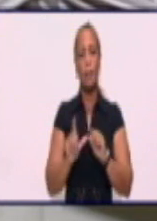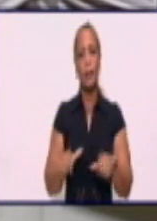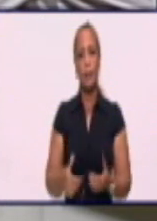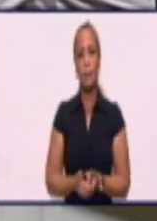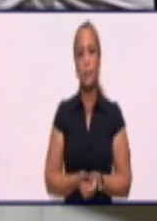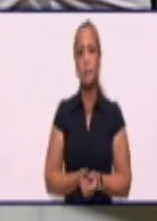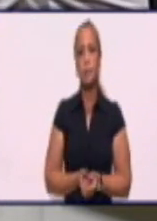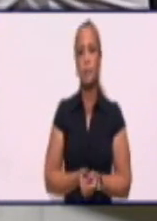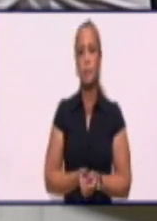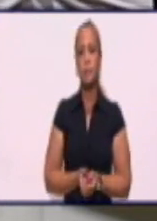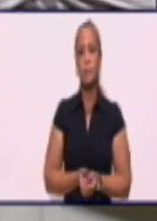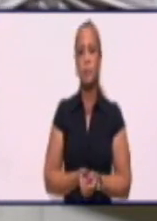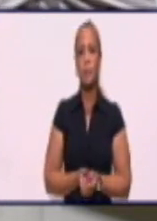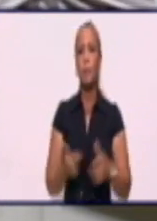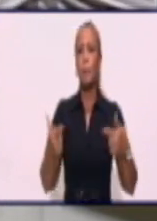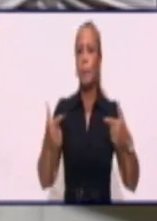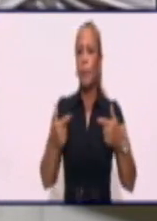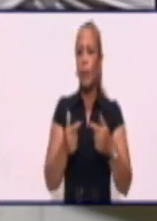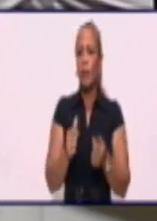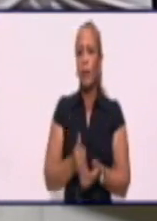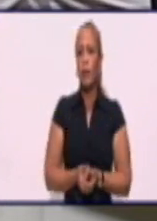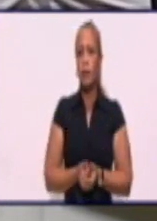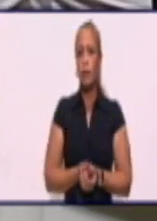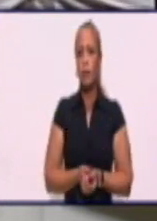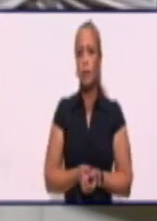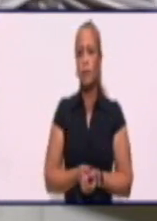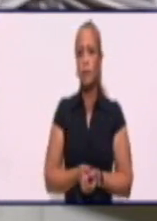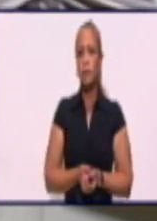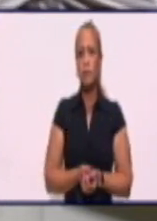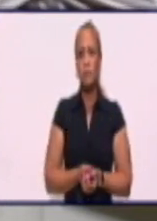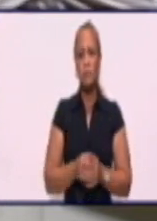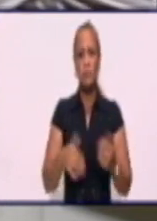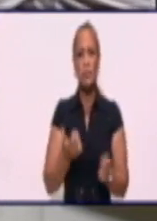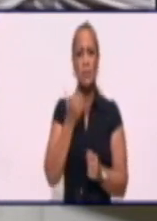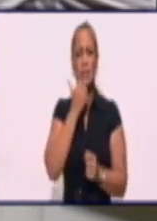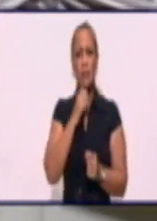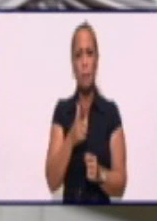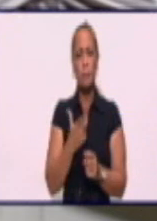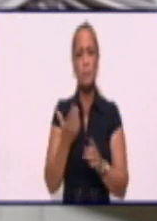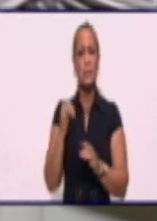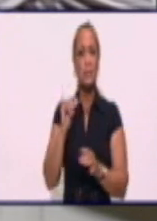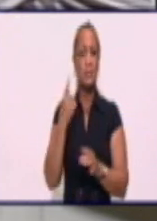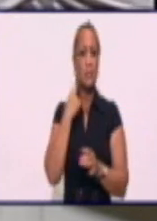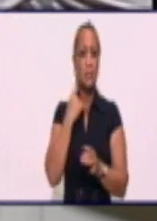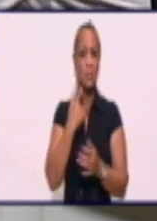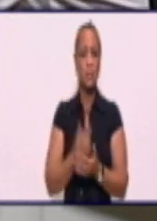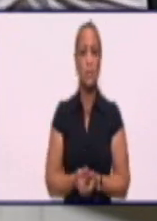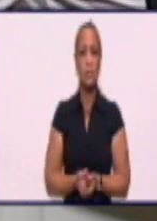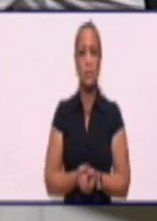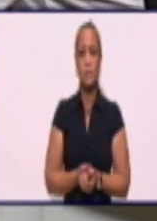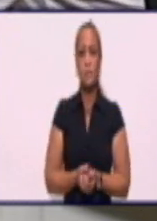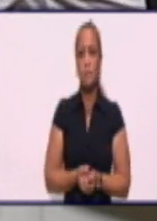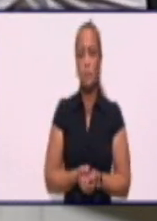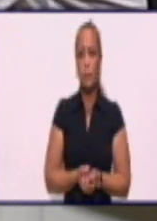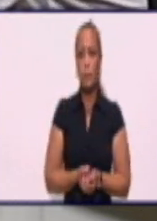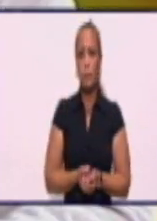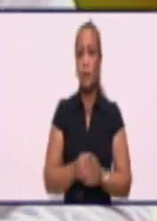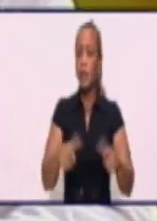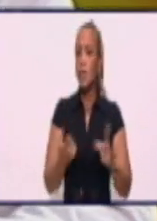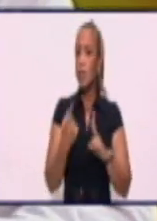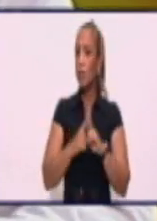el tema de la pandemia, el enemigo nos trató también de hacer daño con el tema de la pandemia y